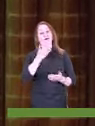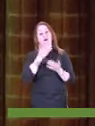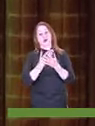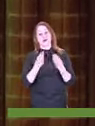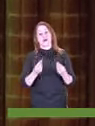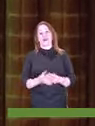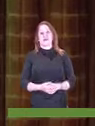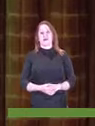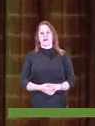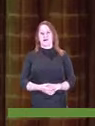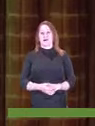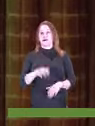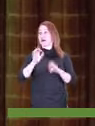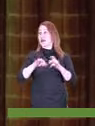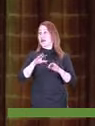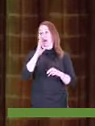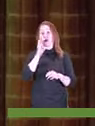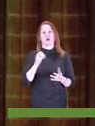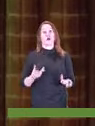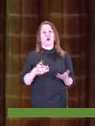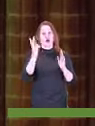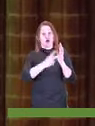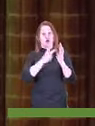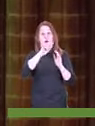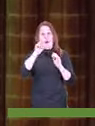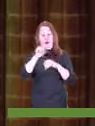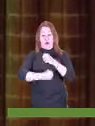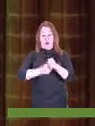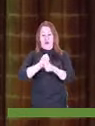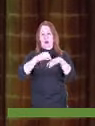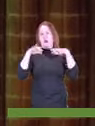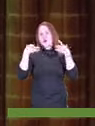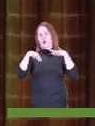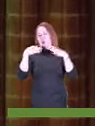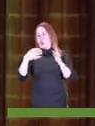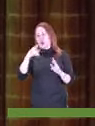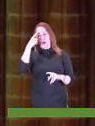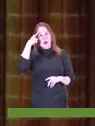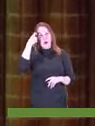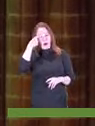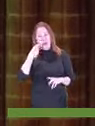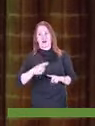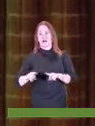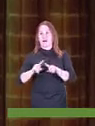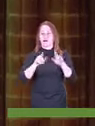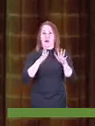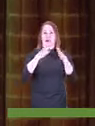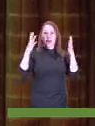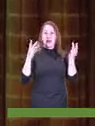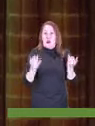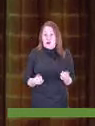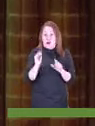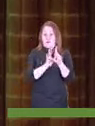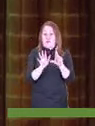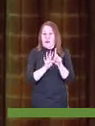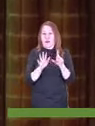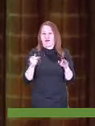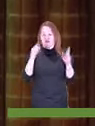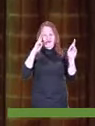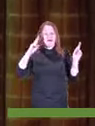Gracias. Bueno, secretario, el año 2021 fue un año de grandes retos y precisamente hemos preparado un video donde vamos a